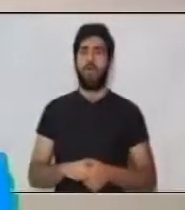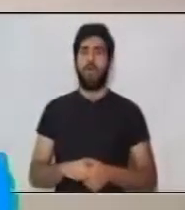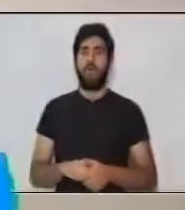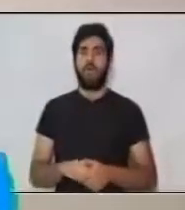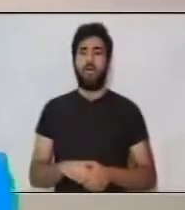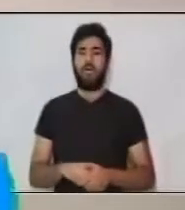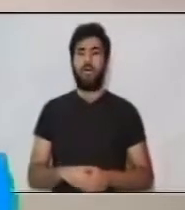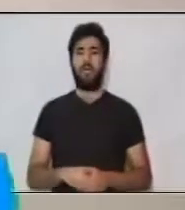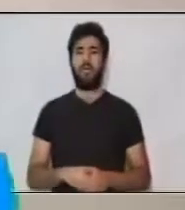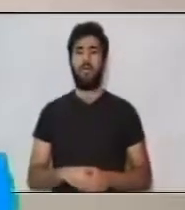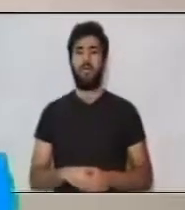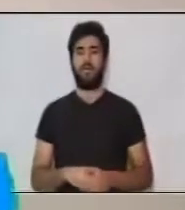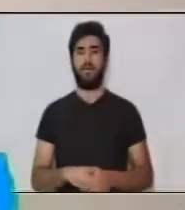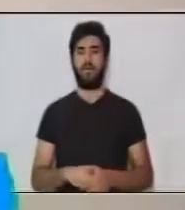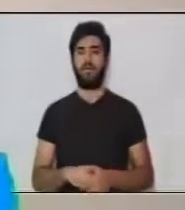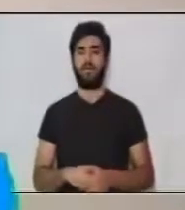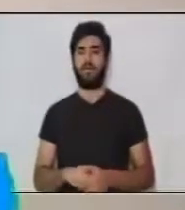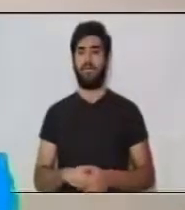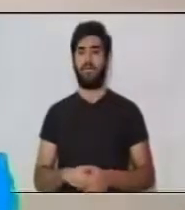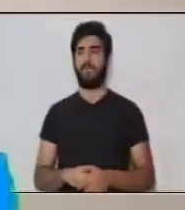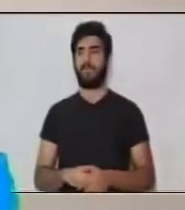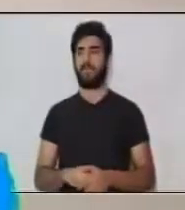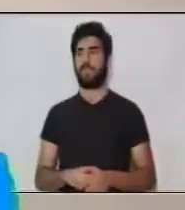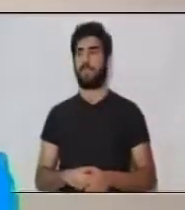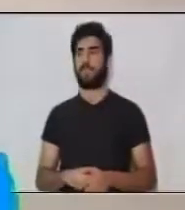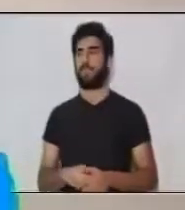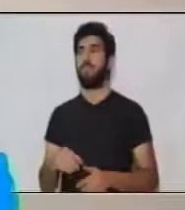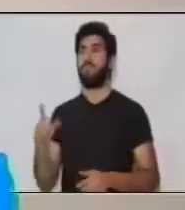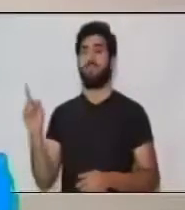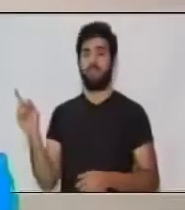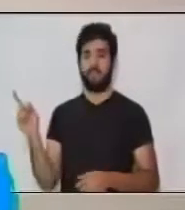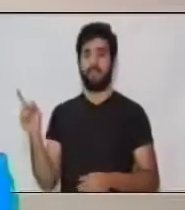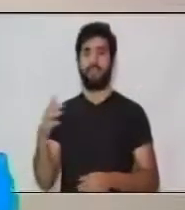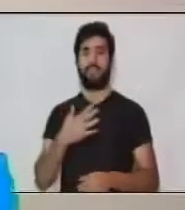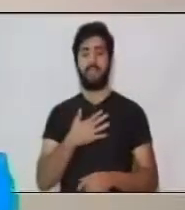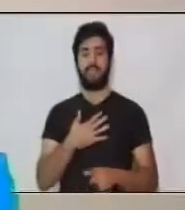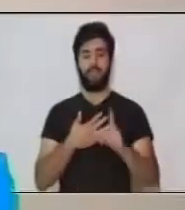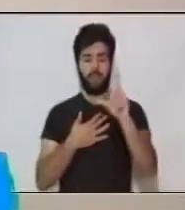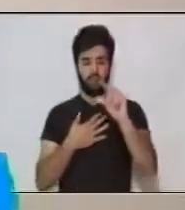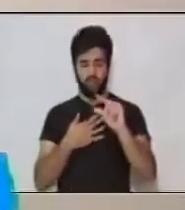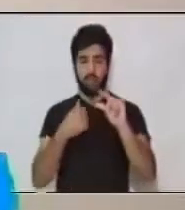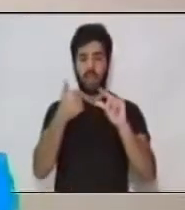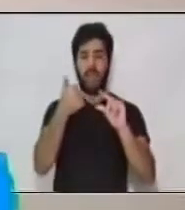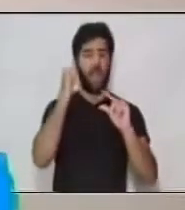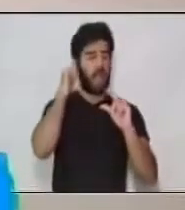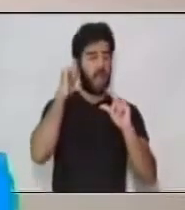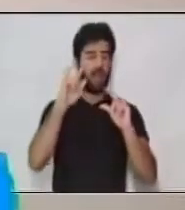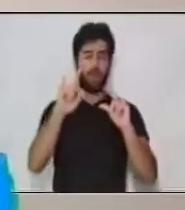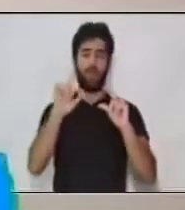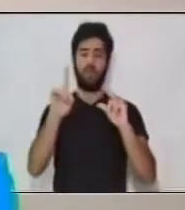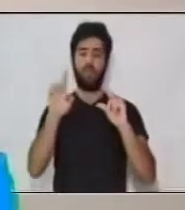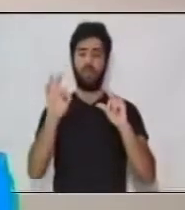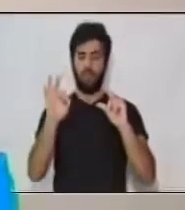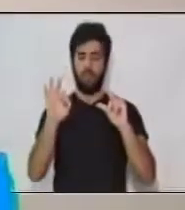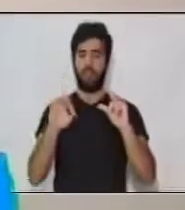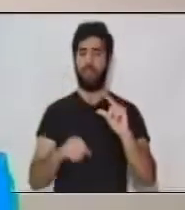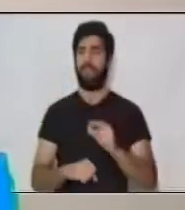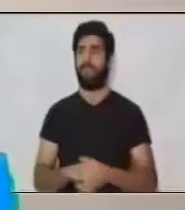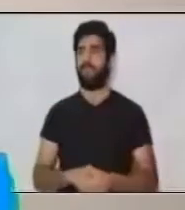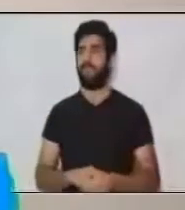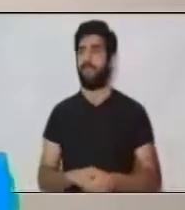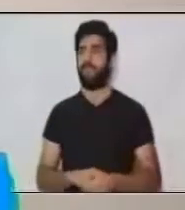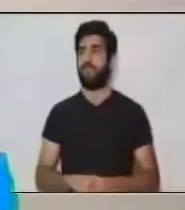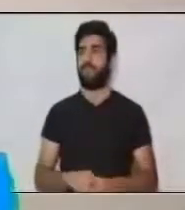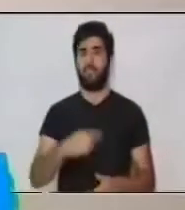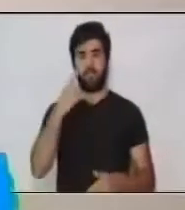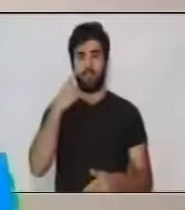¿Cómo se llaman? Ángulos agudos. Este es un ángulo de